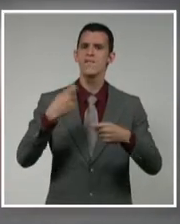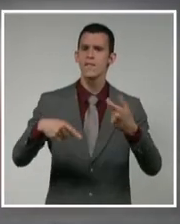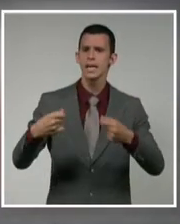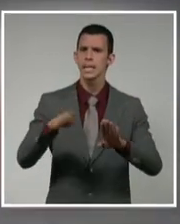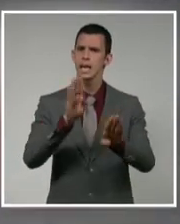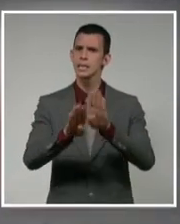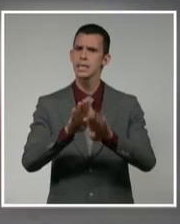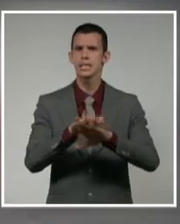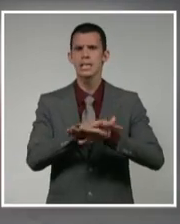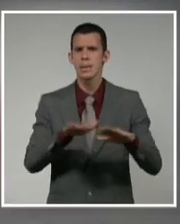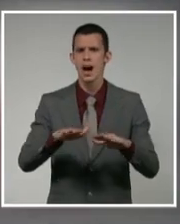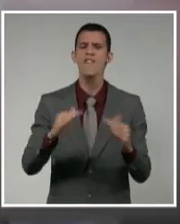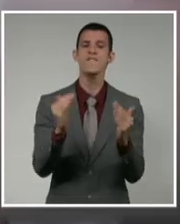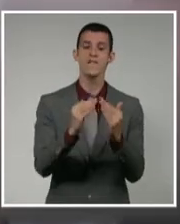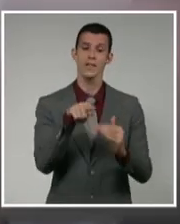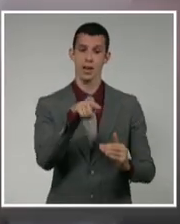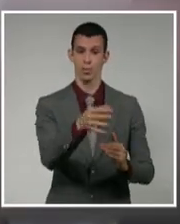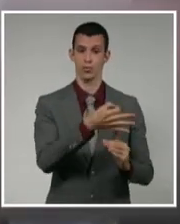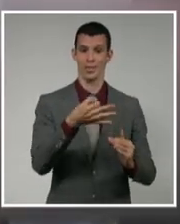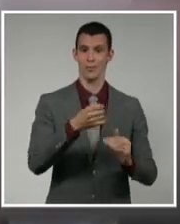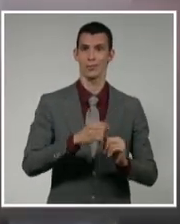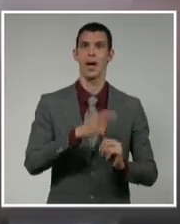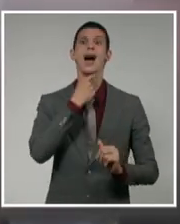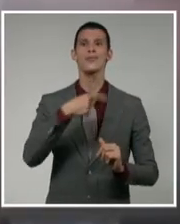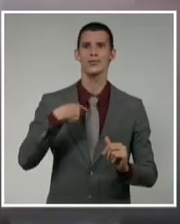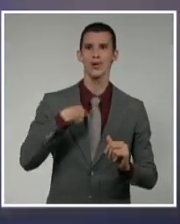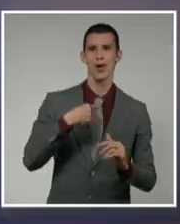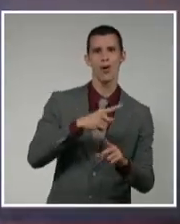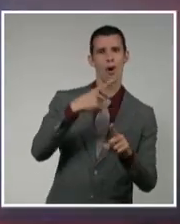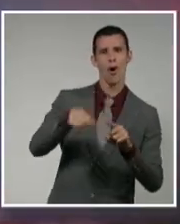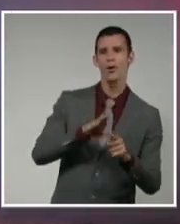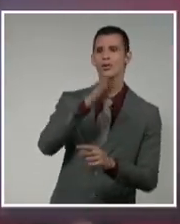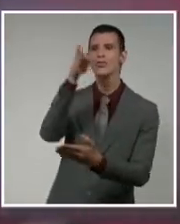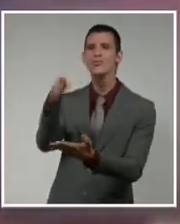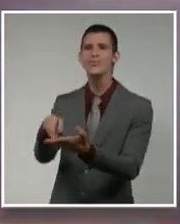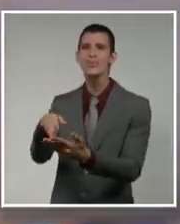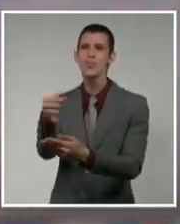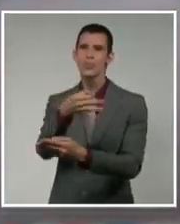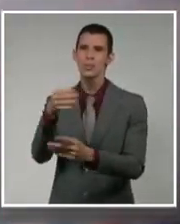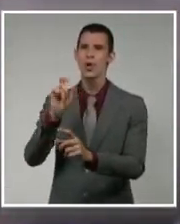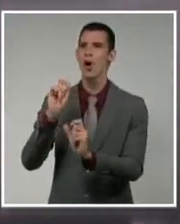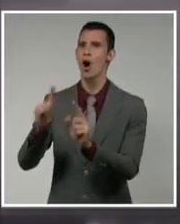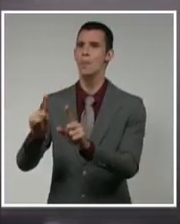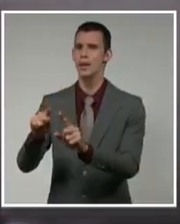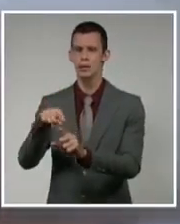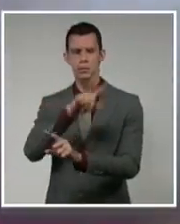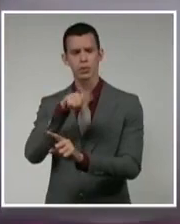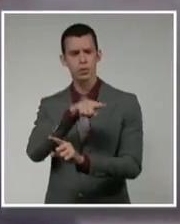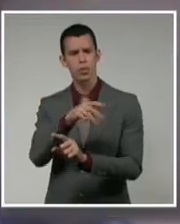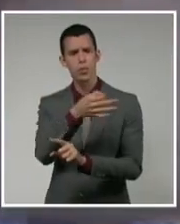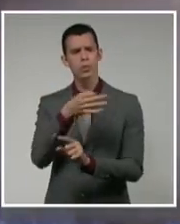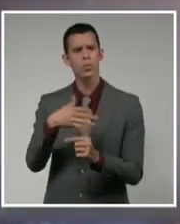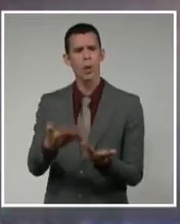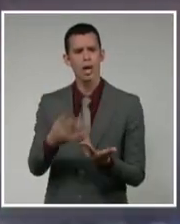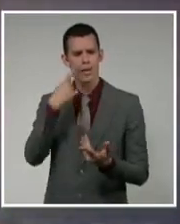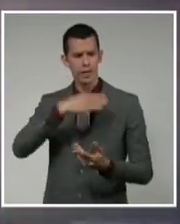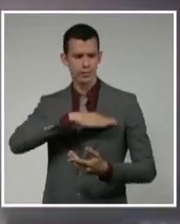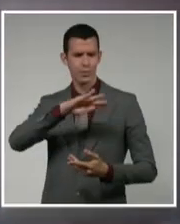del municipio donde esté ubicado el establecimiento. El documento que lo acredite será el carnet de